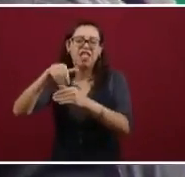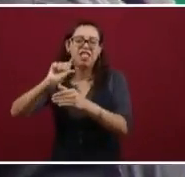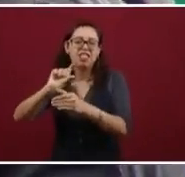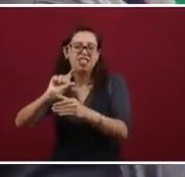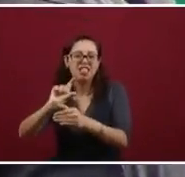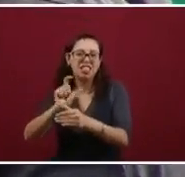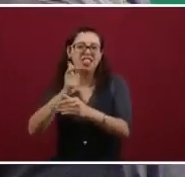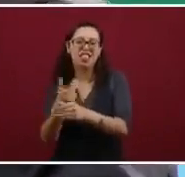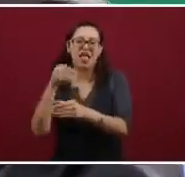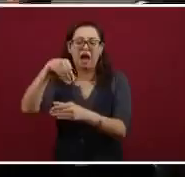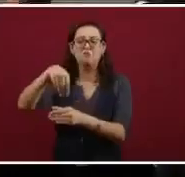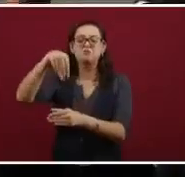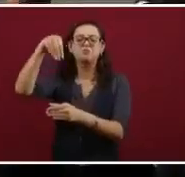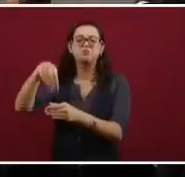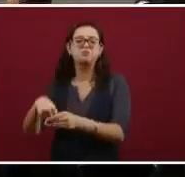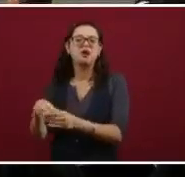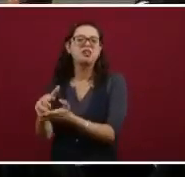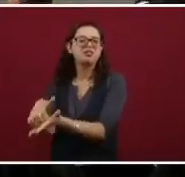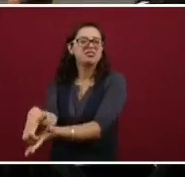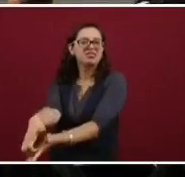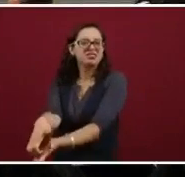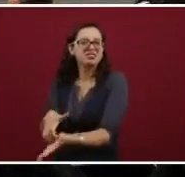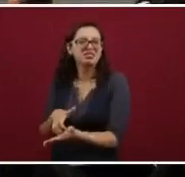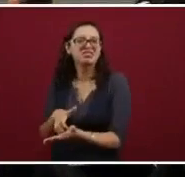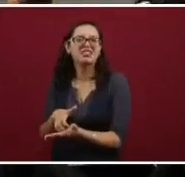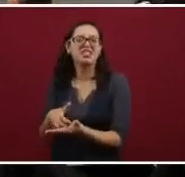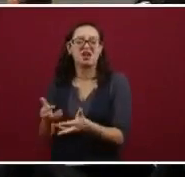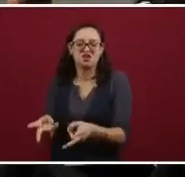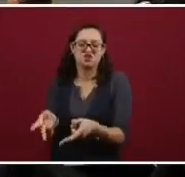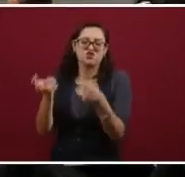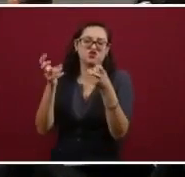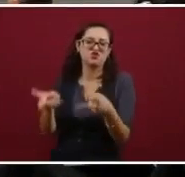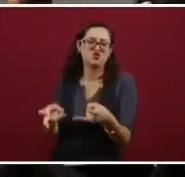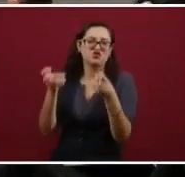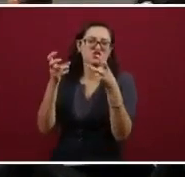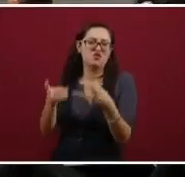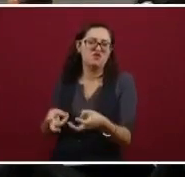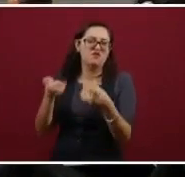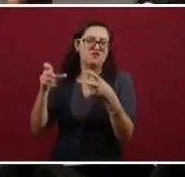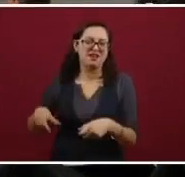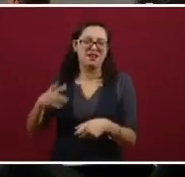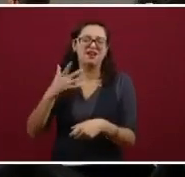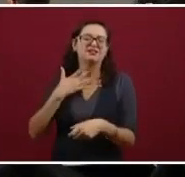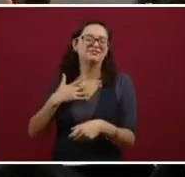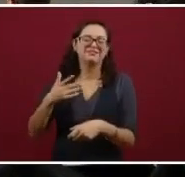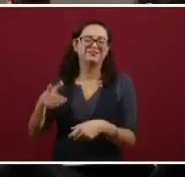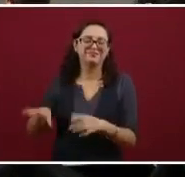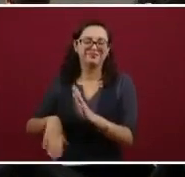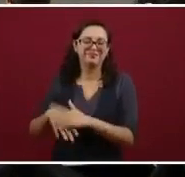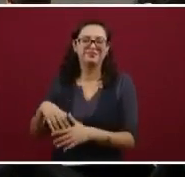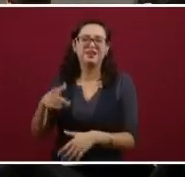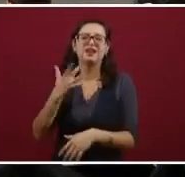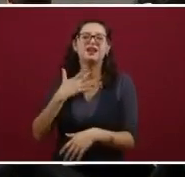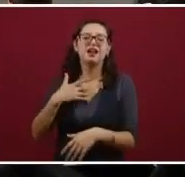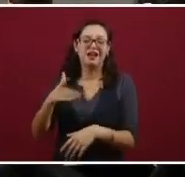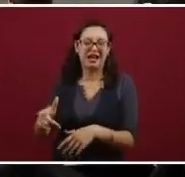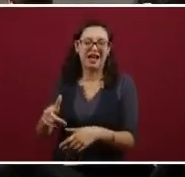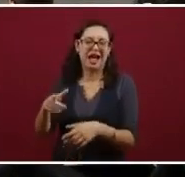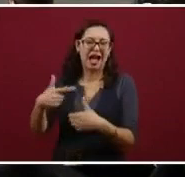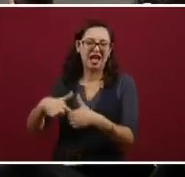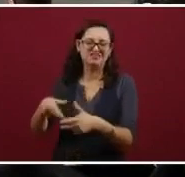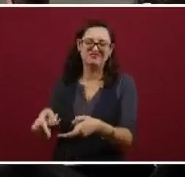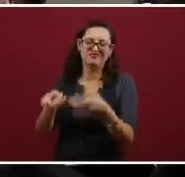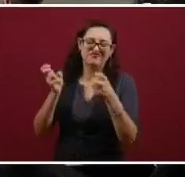a la tarjeta de ellos. Pero eso ya le tocará a la Fiscalía General indagarlo más a fondo,